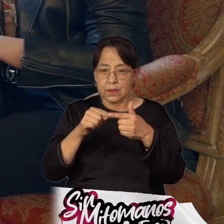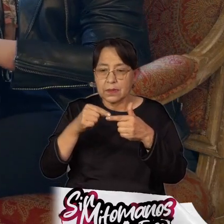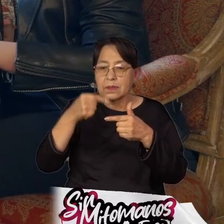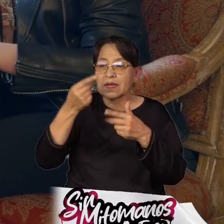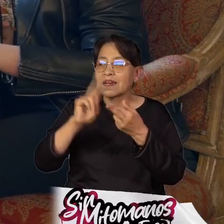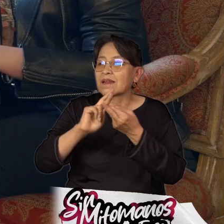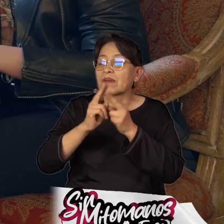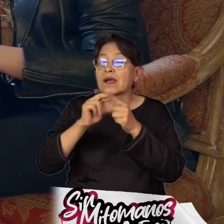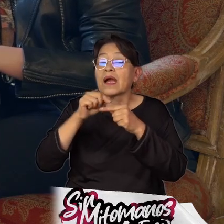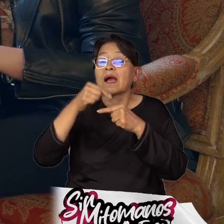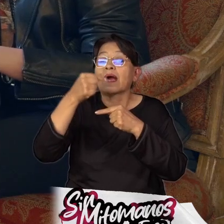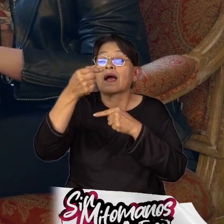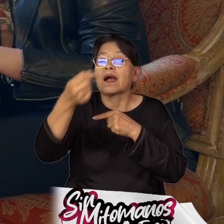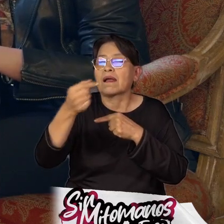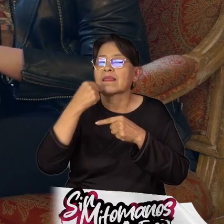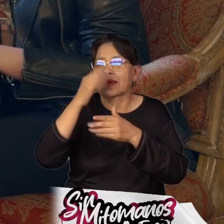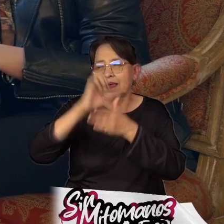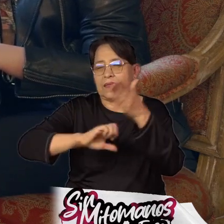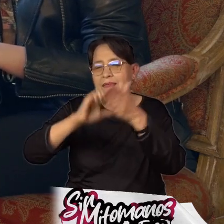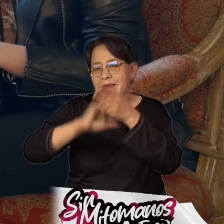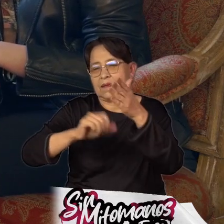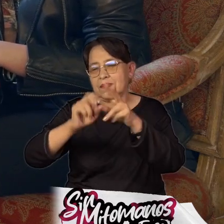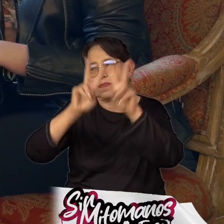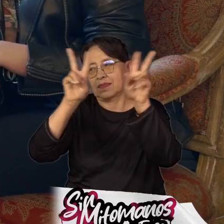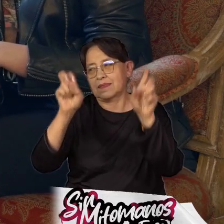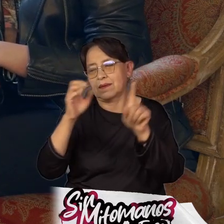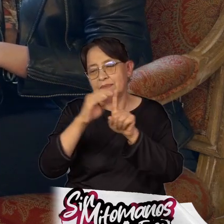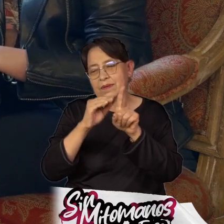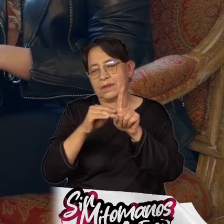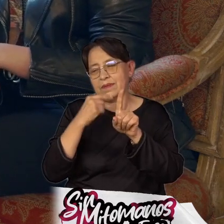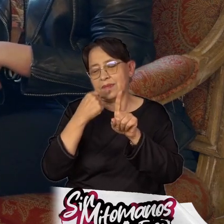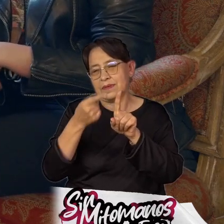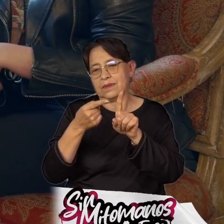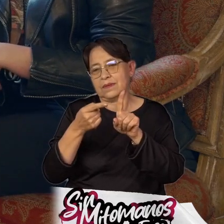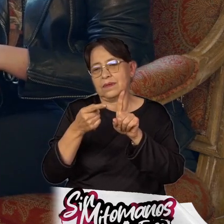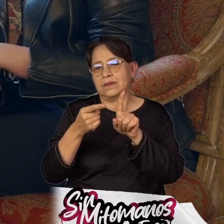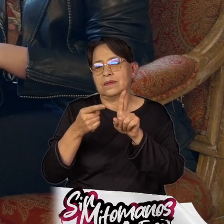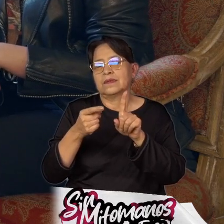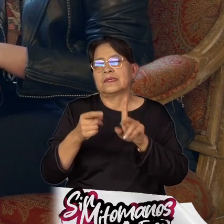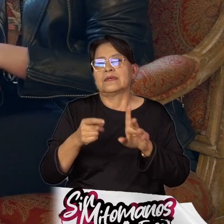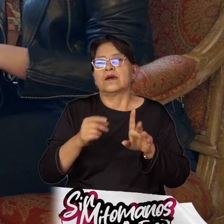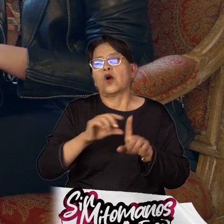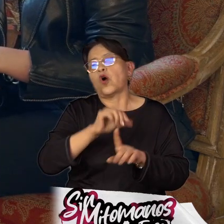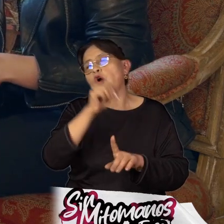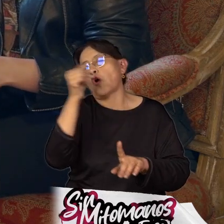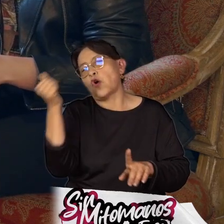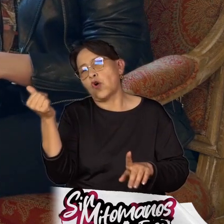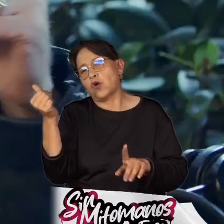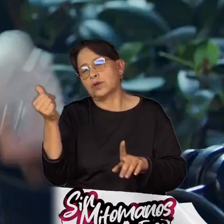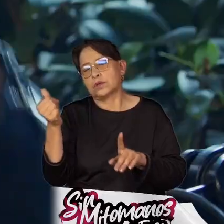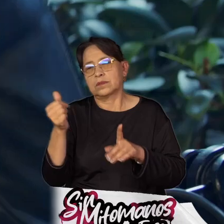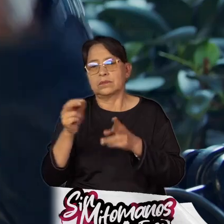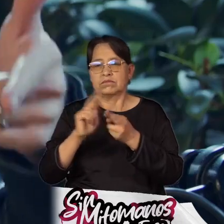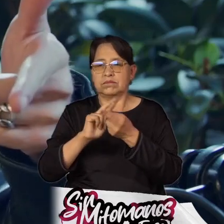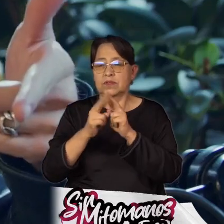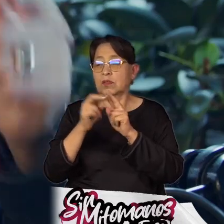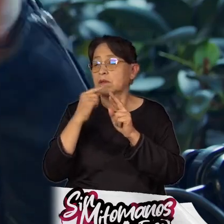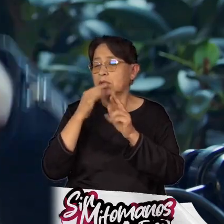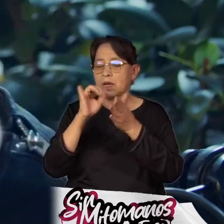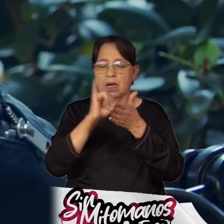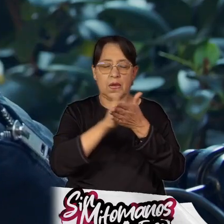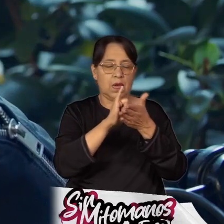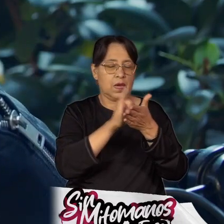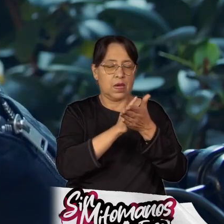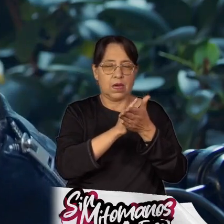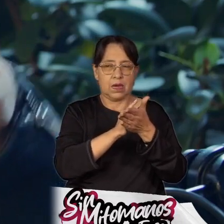post-reforma que quitan estos temas de estratos o estratificación. Y hay otros post-reforma que